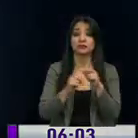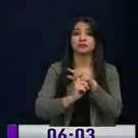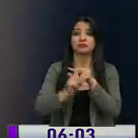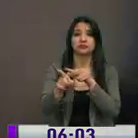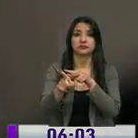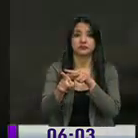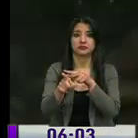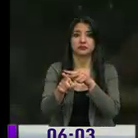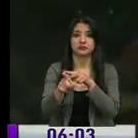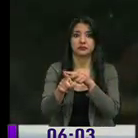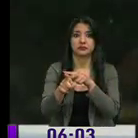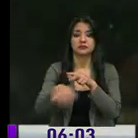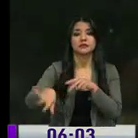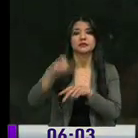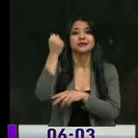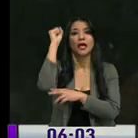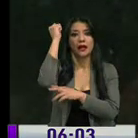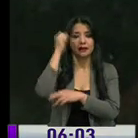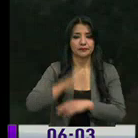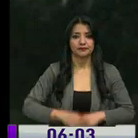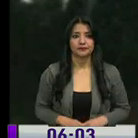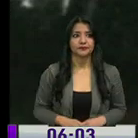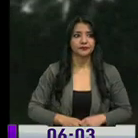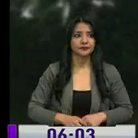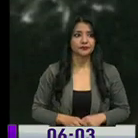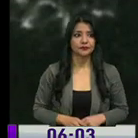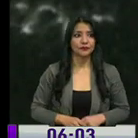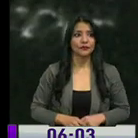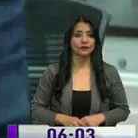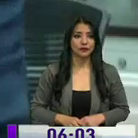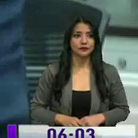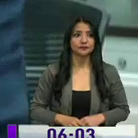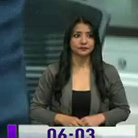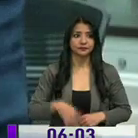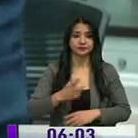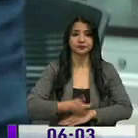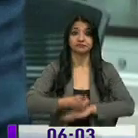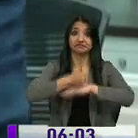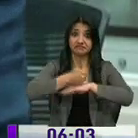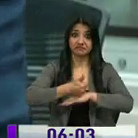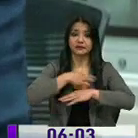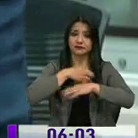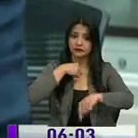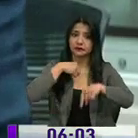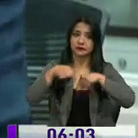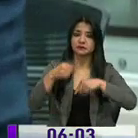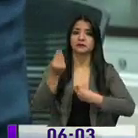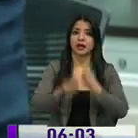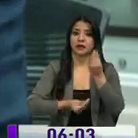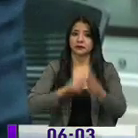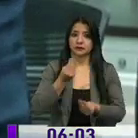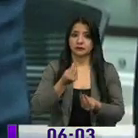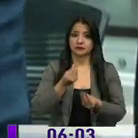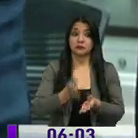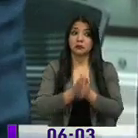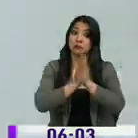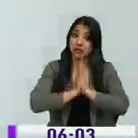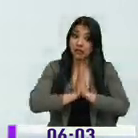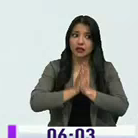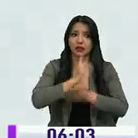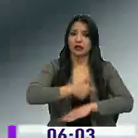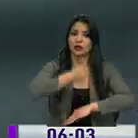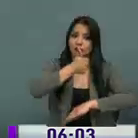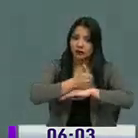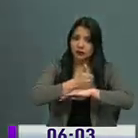huyendo por la Sierra Ecuatoriana. Nosotros, pues, como agentes civiles de tránsito, demandamos de las autoridades